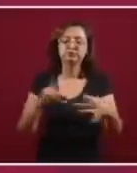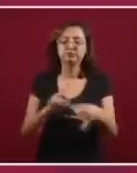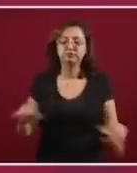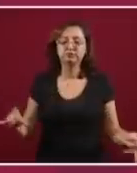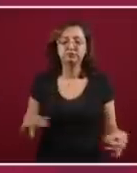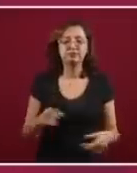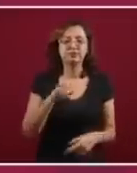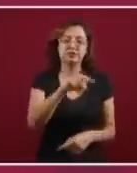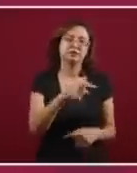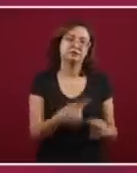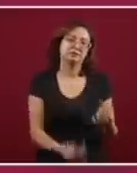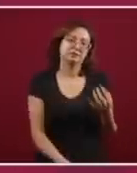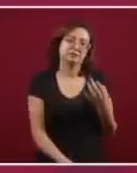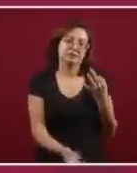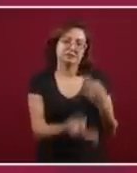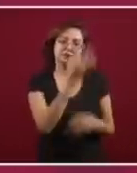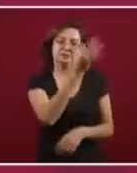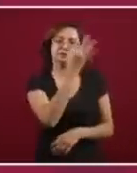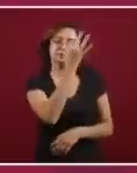cuca